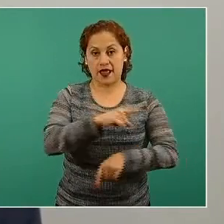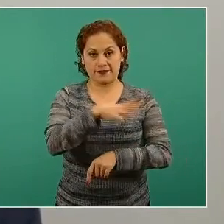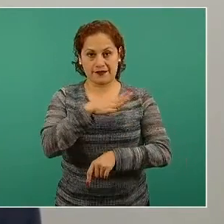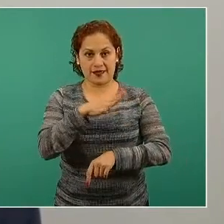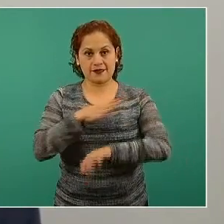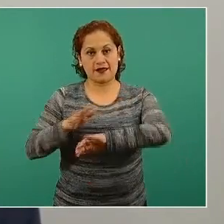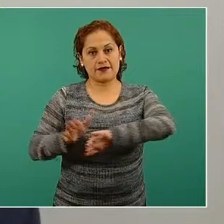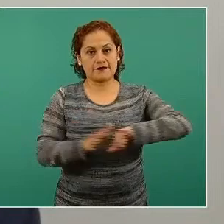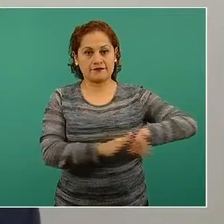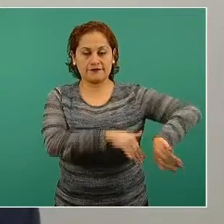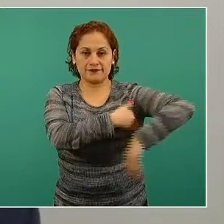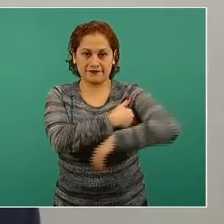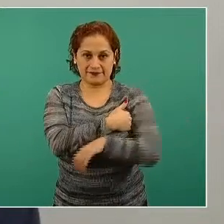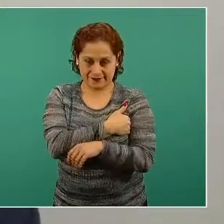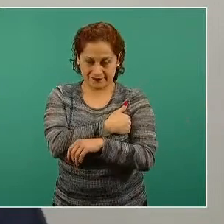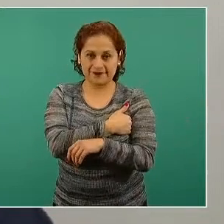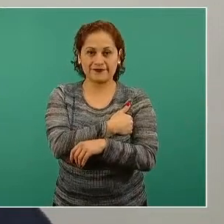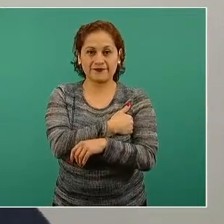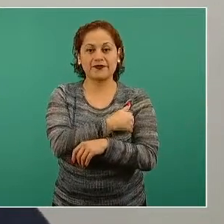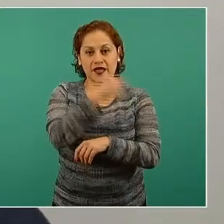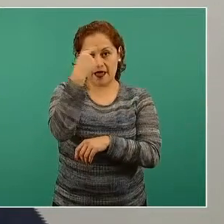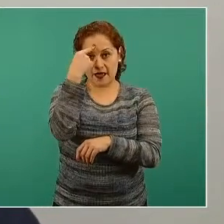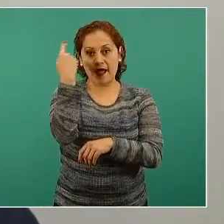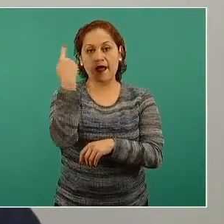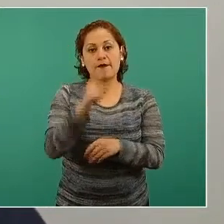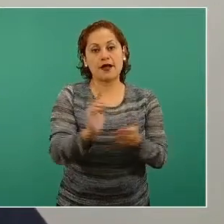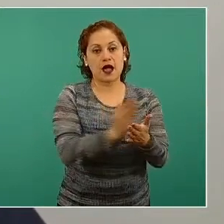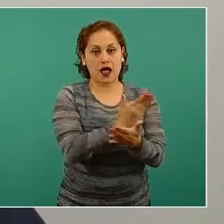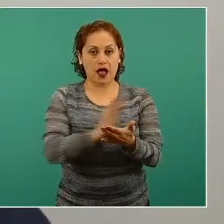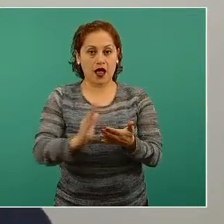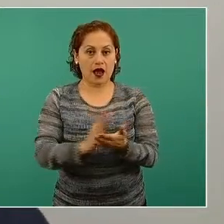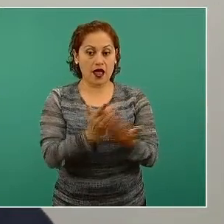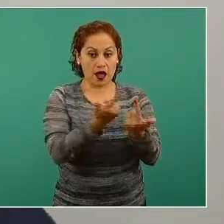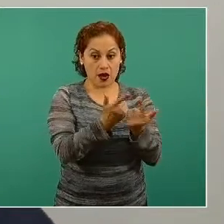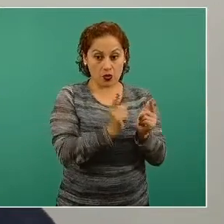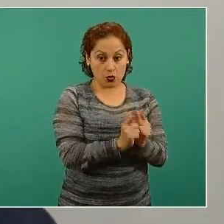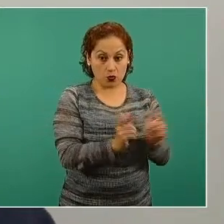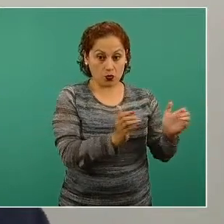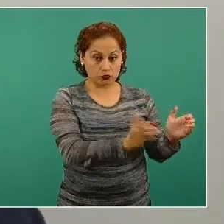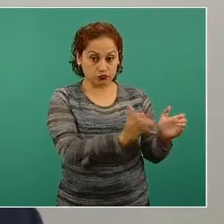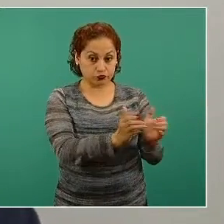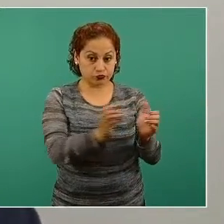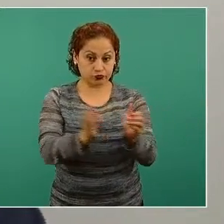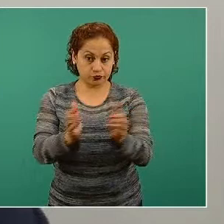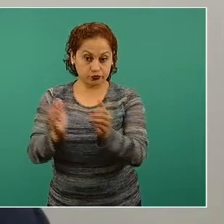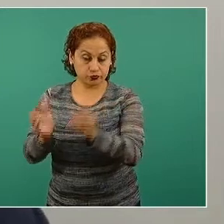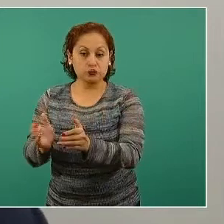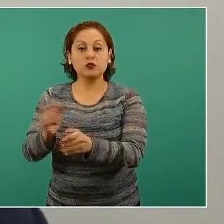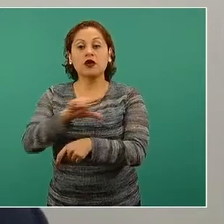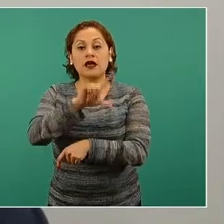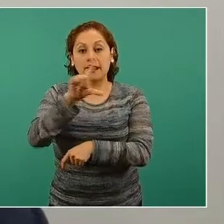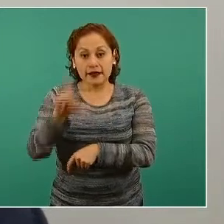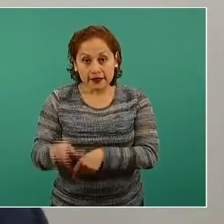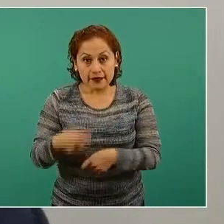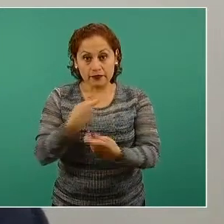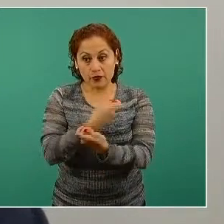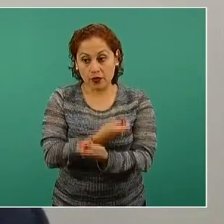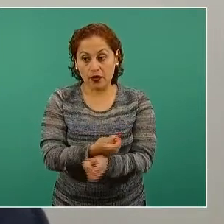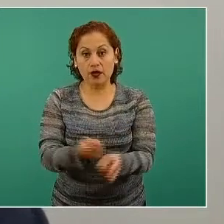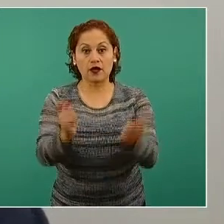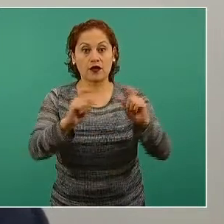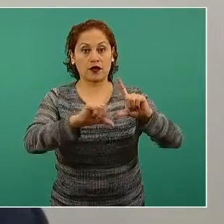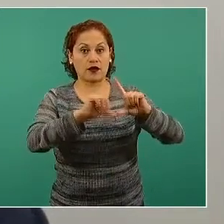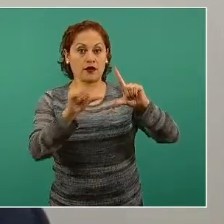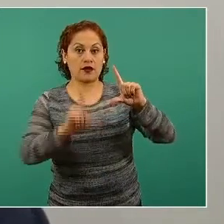en la integración de los diferentes lotes o de los diferentes grupos que serán muy pronto repartidos a las